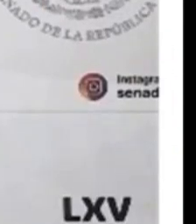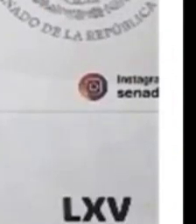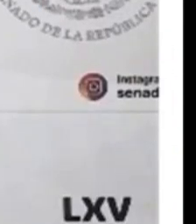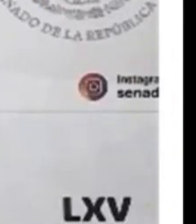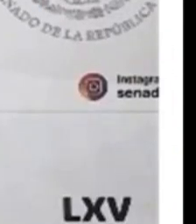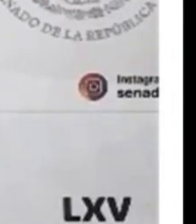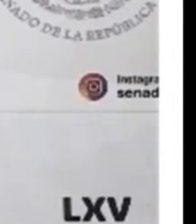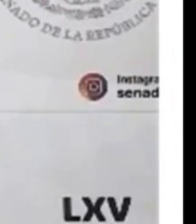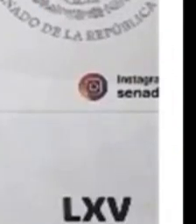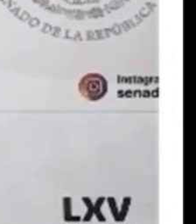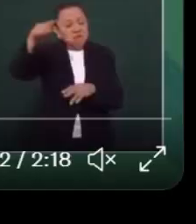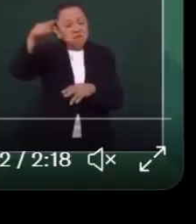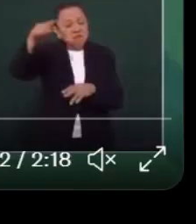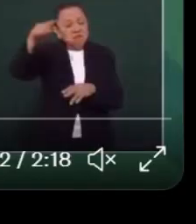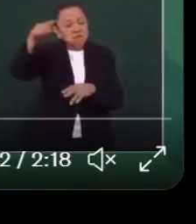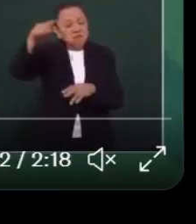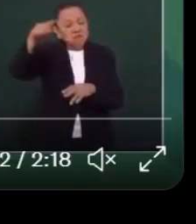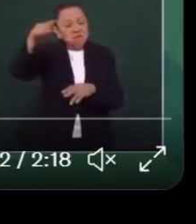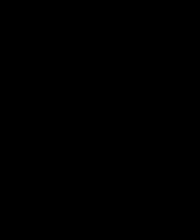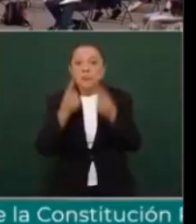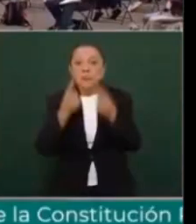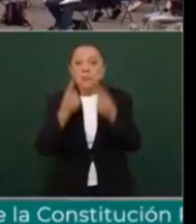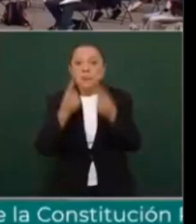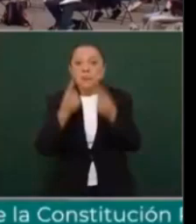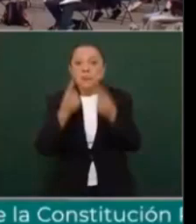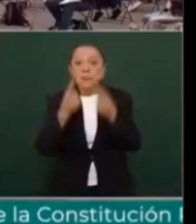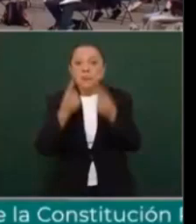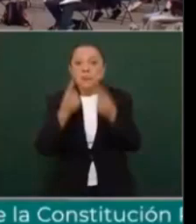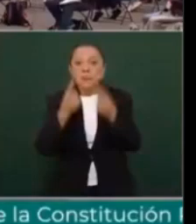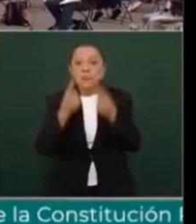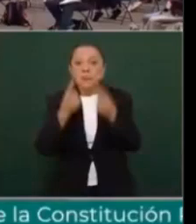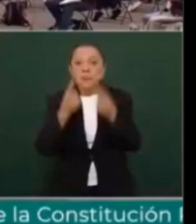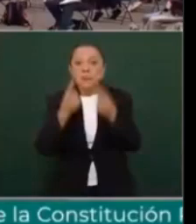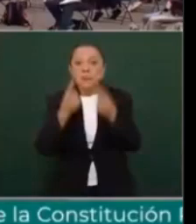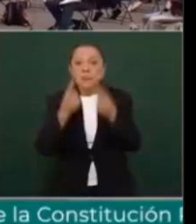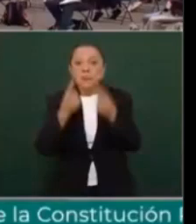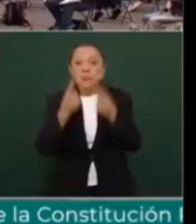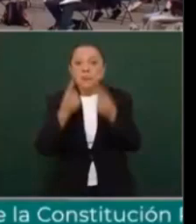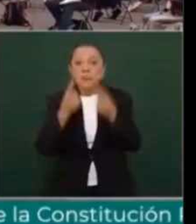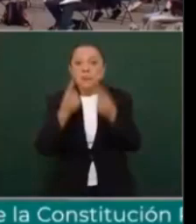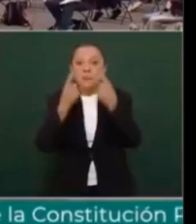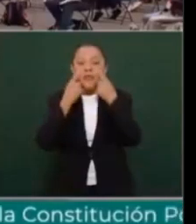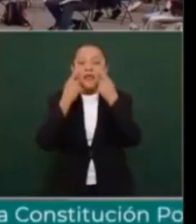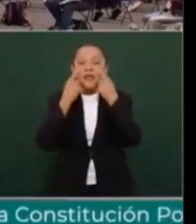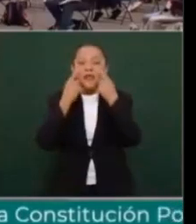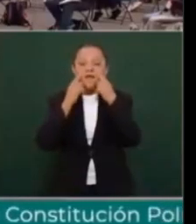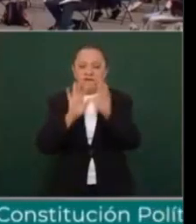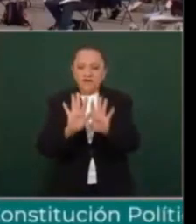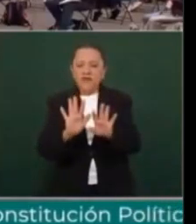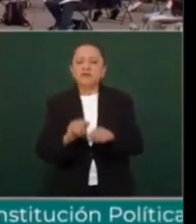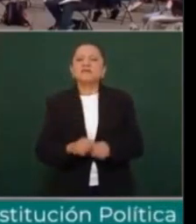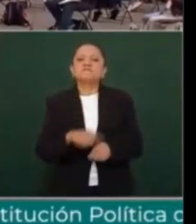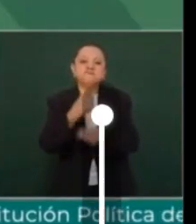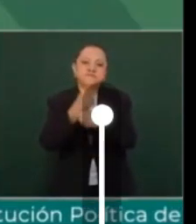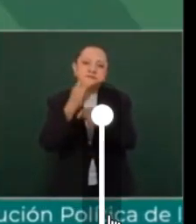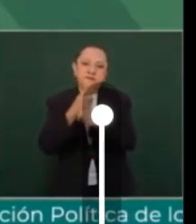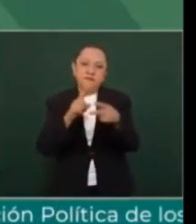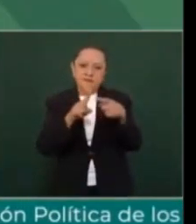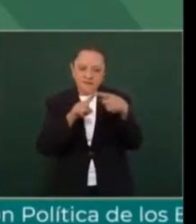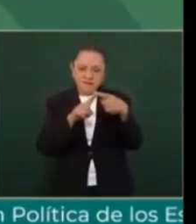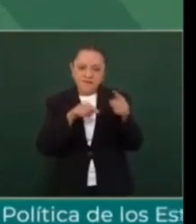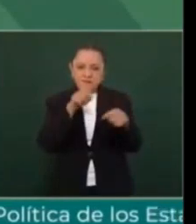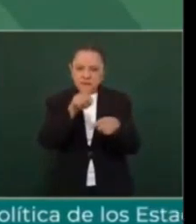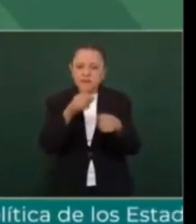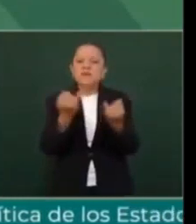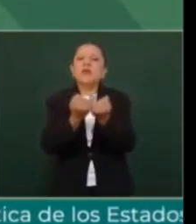eléctrica. Pues ahora vamos a ver. ¿Qué dijo el presidente hace unos momentos? Vamos a darle play. Es lo